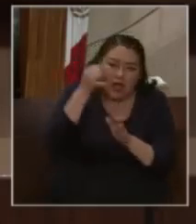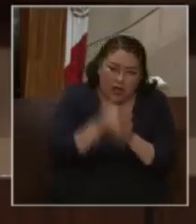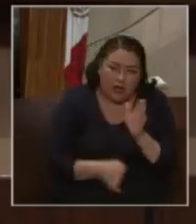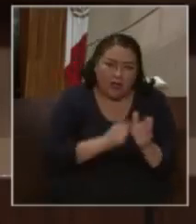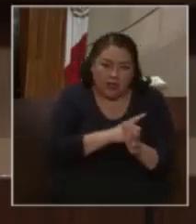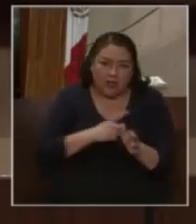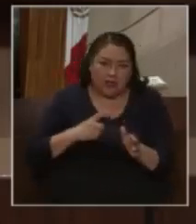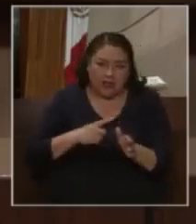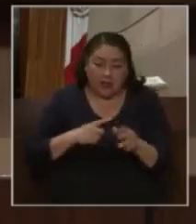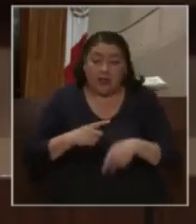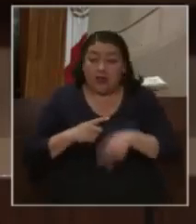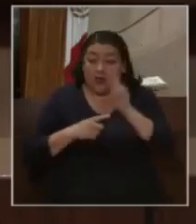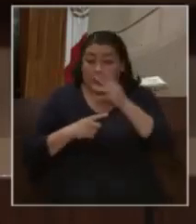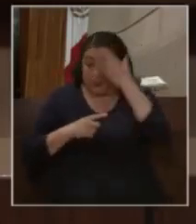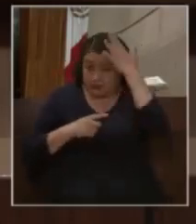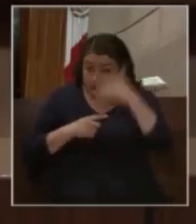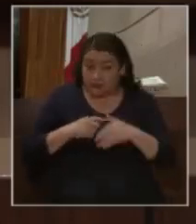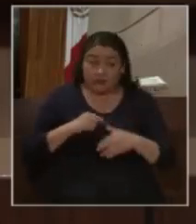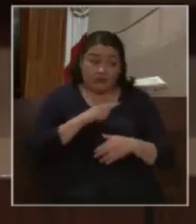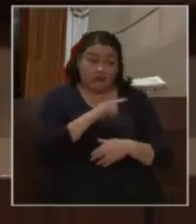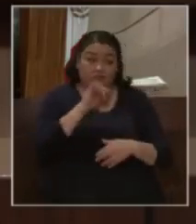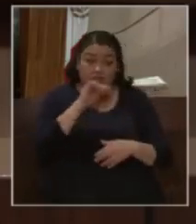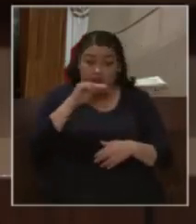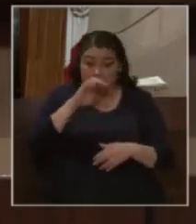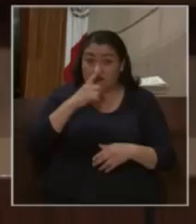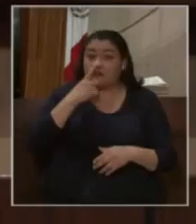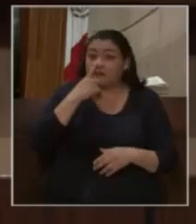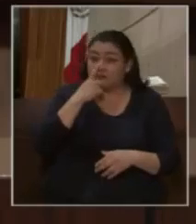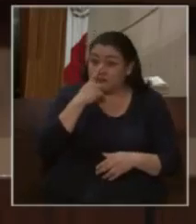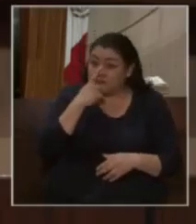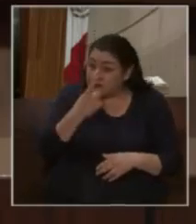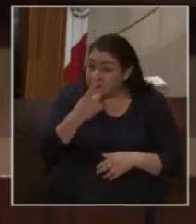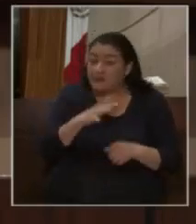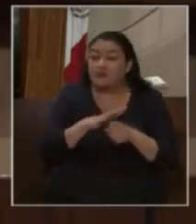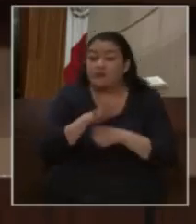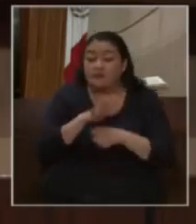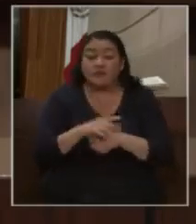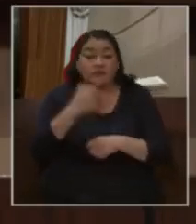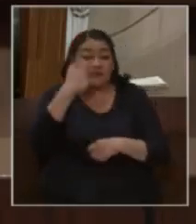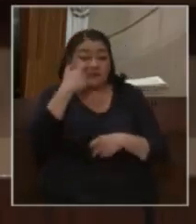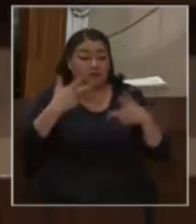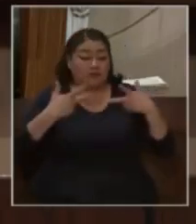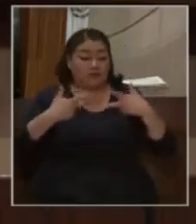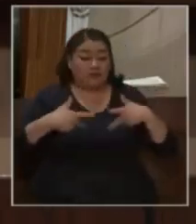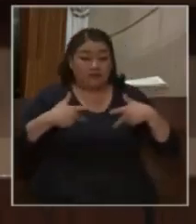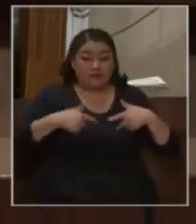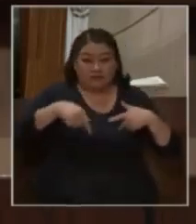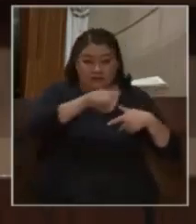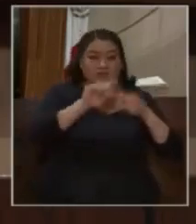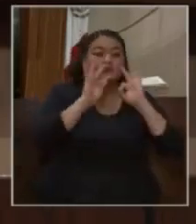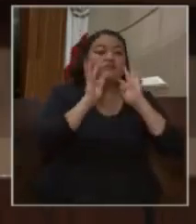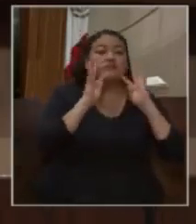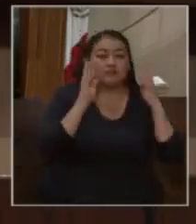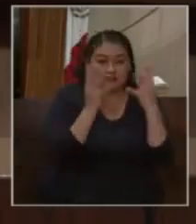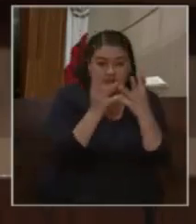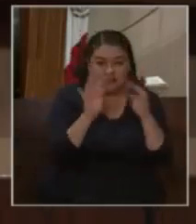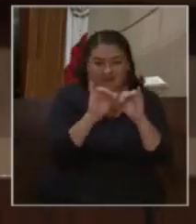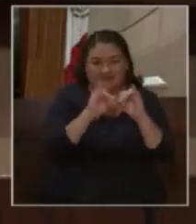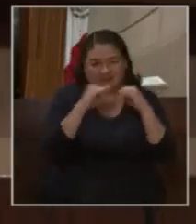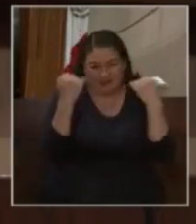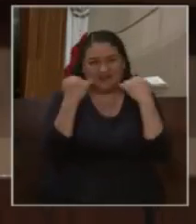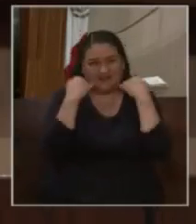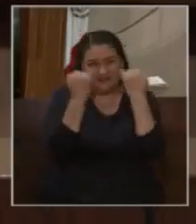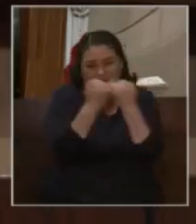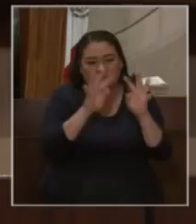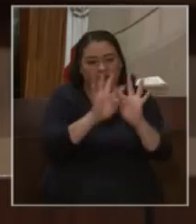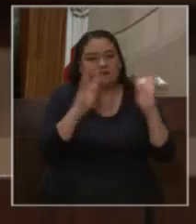determinó vínculos formales soportados en la relación que las personas participantes del fideicomiso guardaba